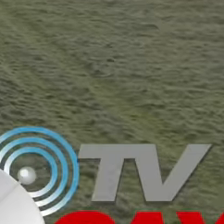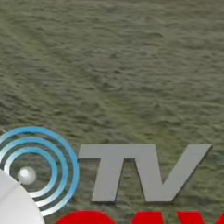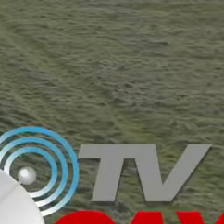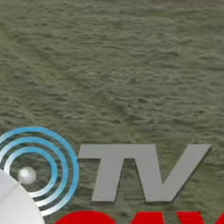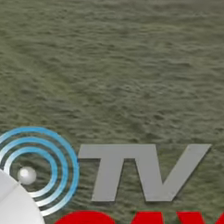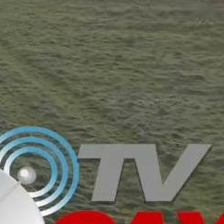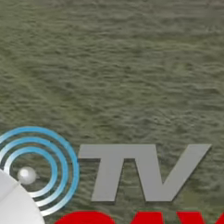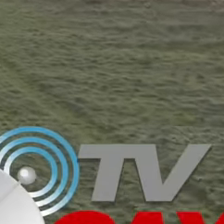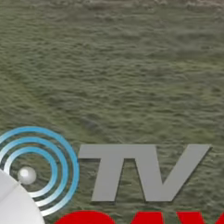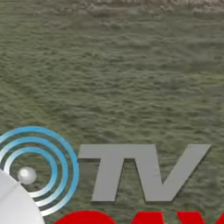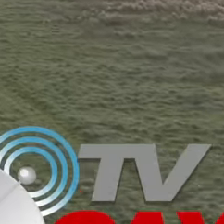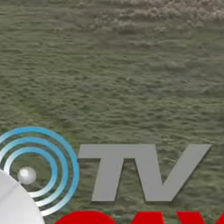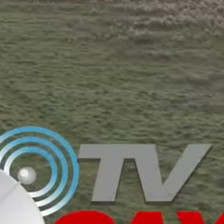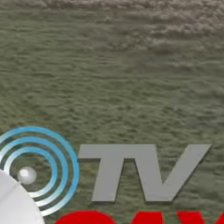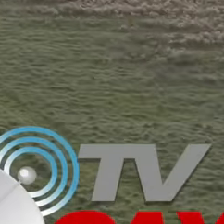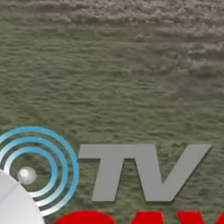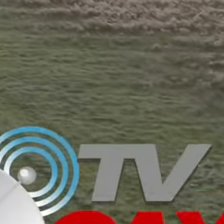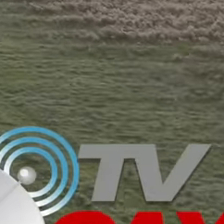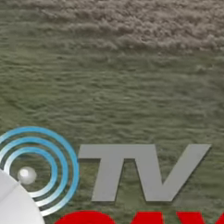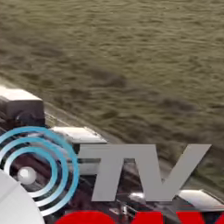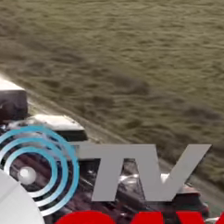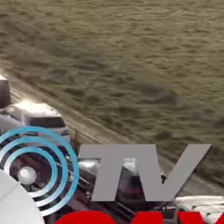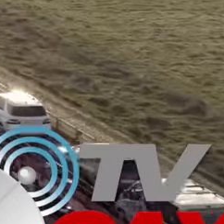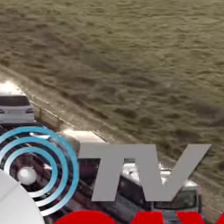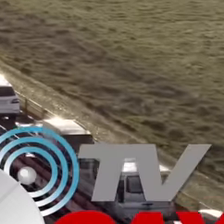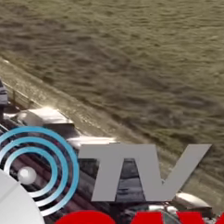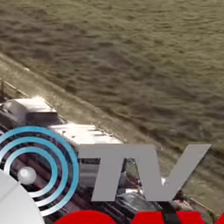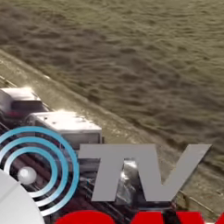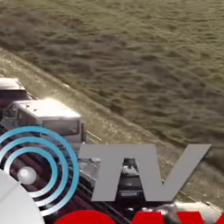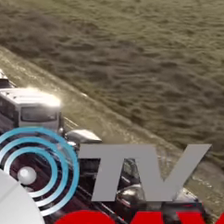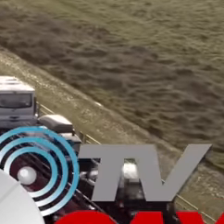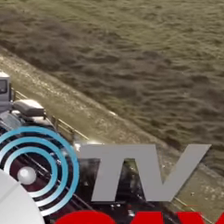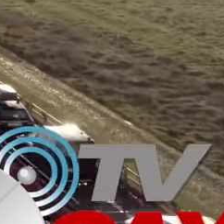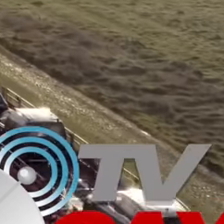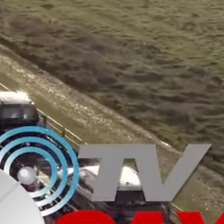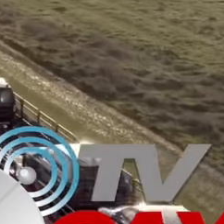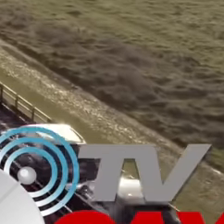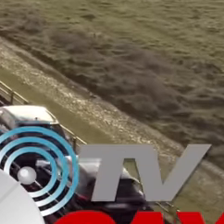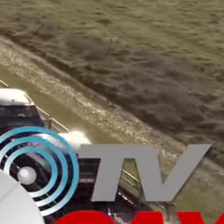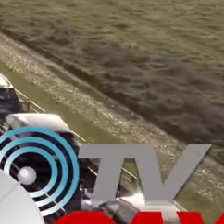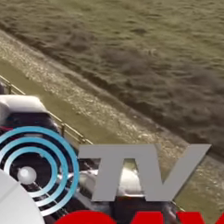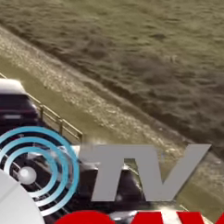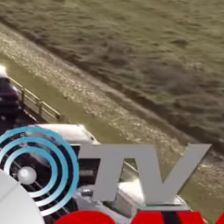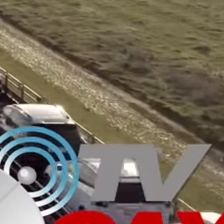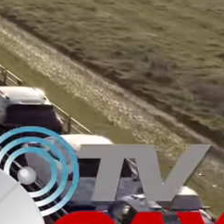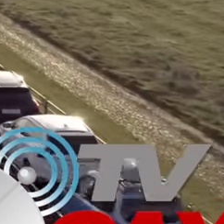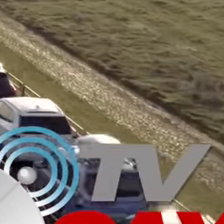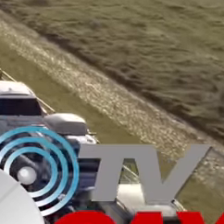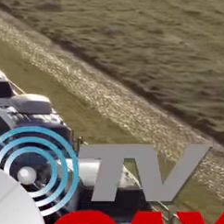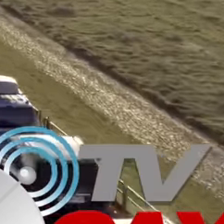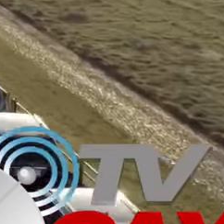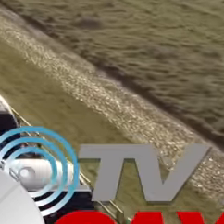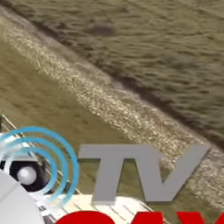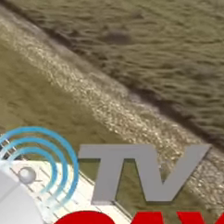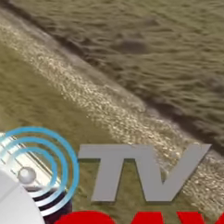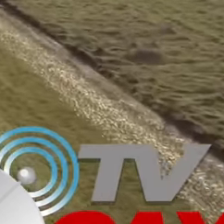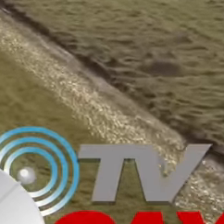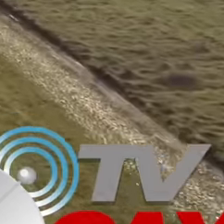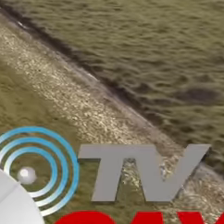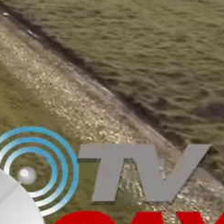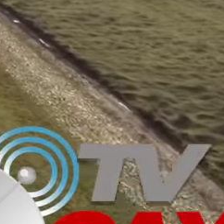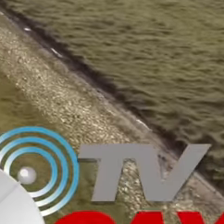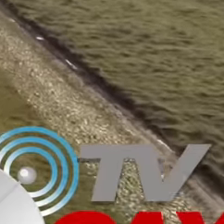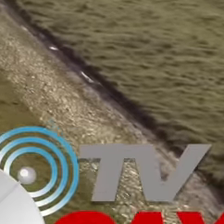destacar que en el momento en que se otorgaron las concesiones a estas dos grandes empresas, tras la privatización de